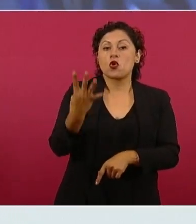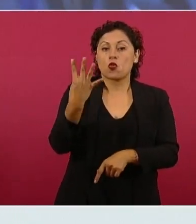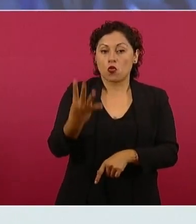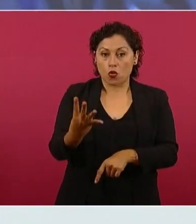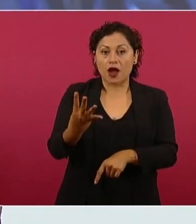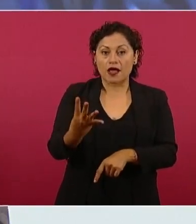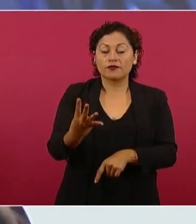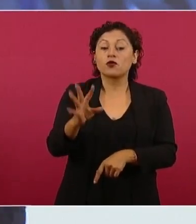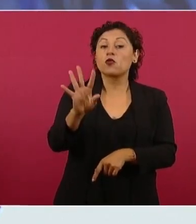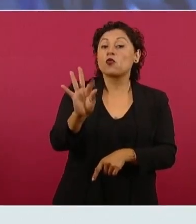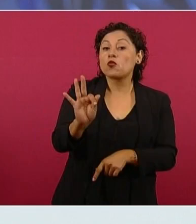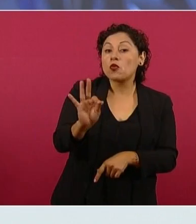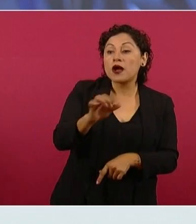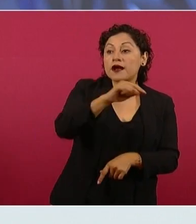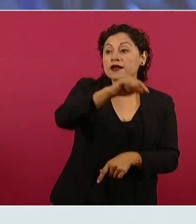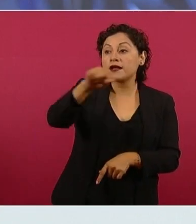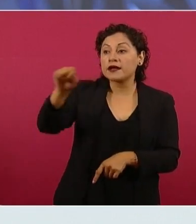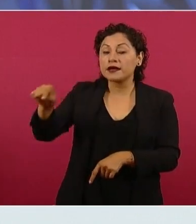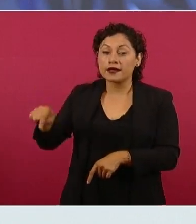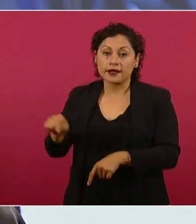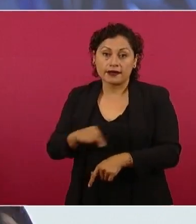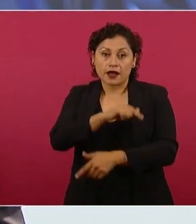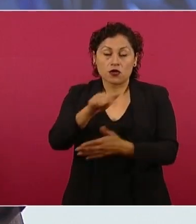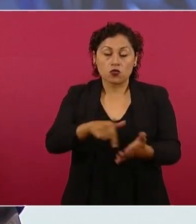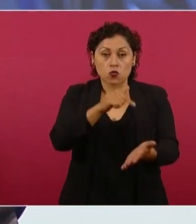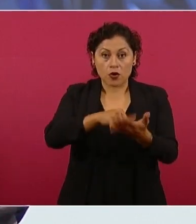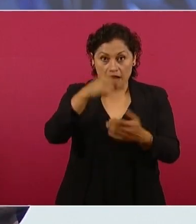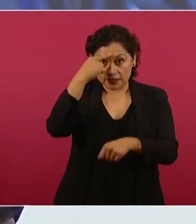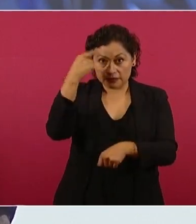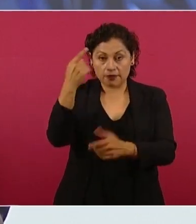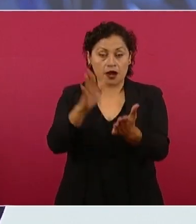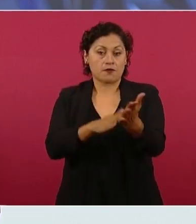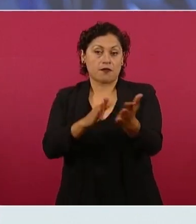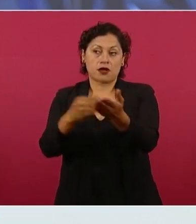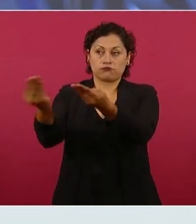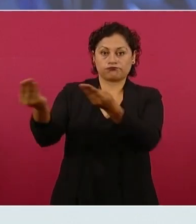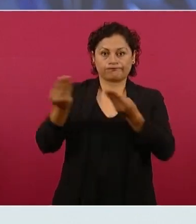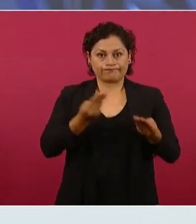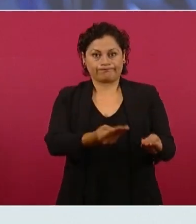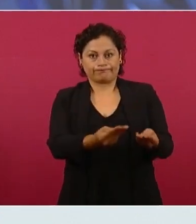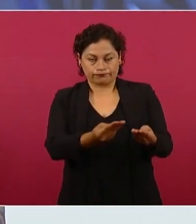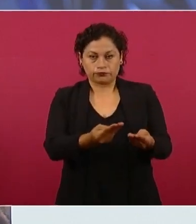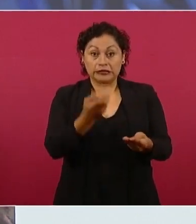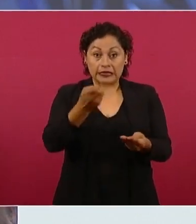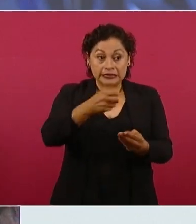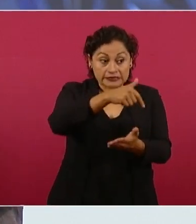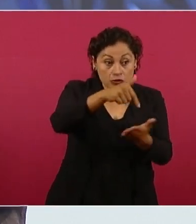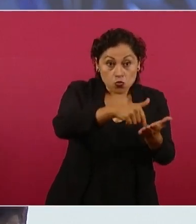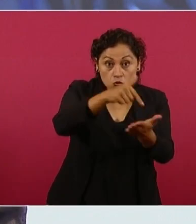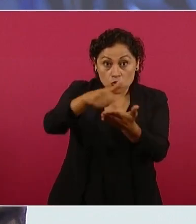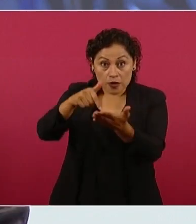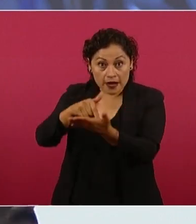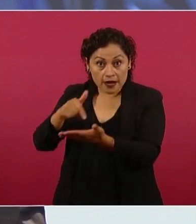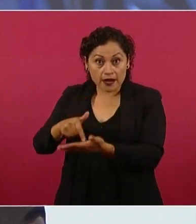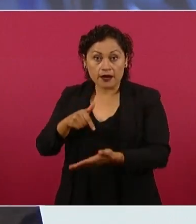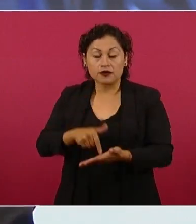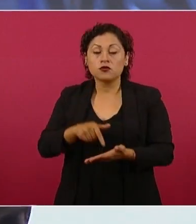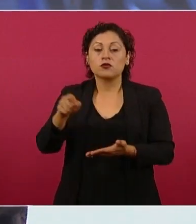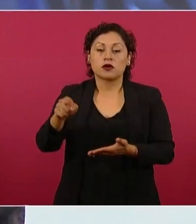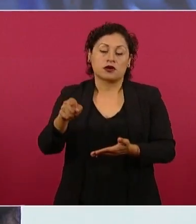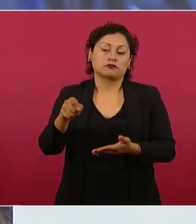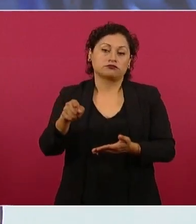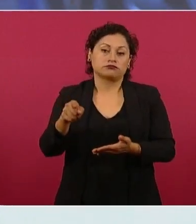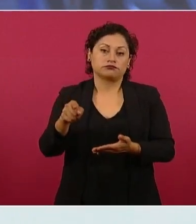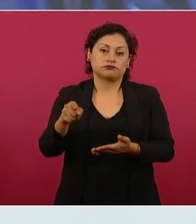mesas receptoras de la documentación de esos 10,000 médicos. A esas mesas receptoras acudieron a